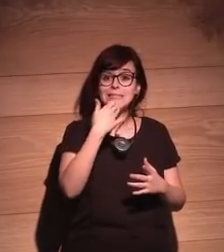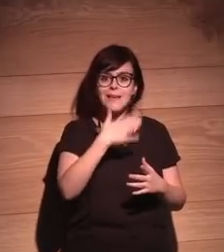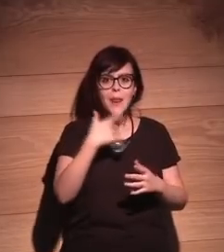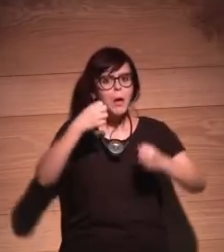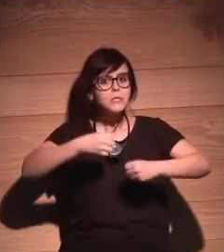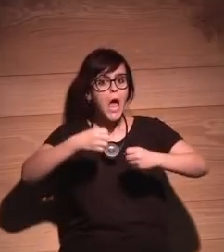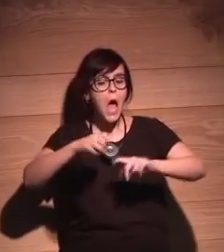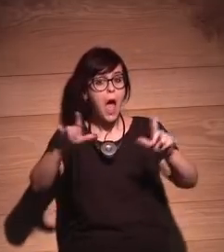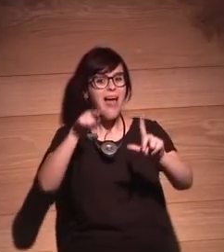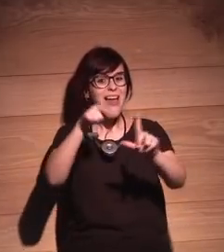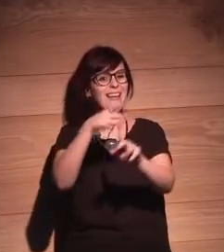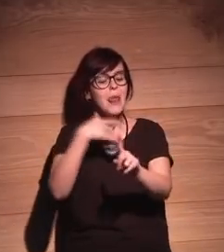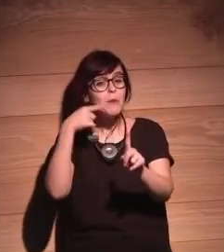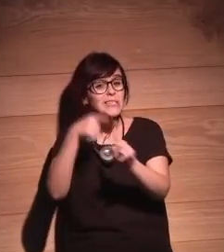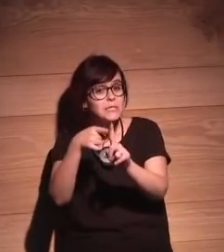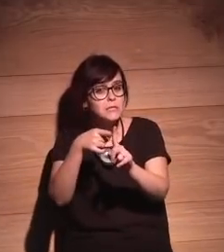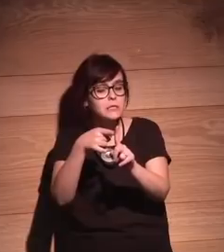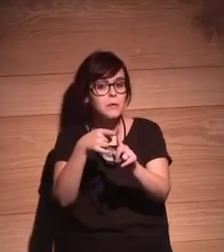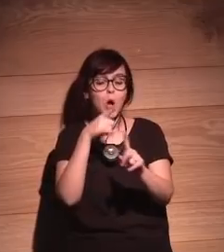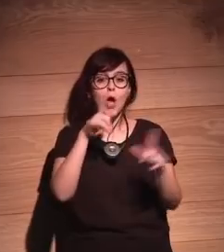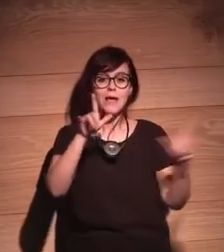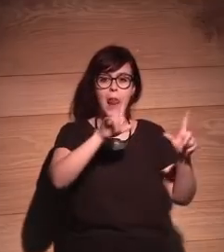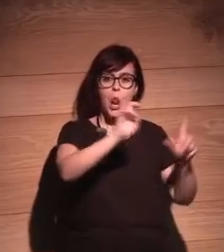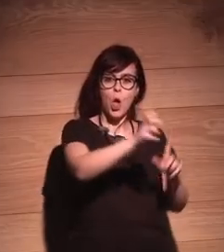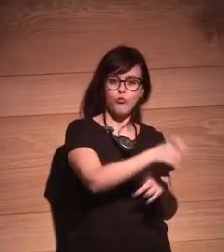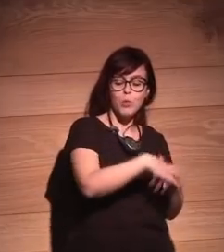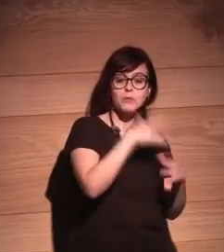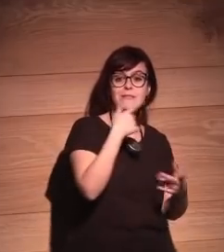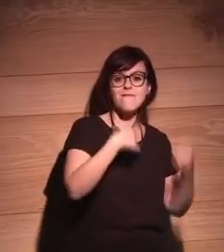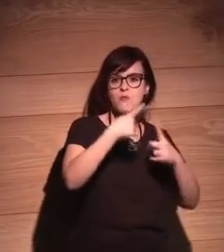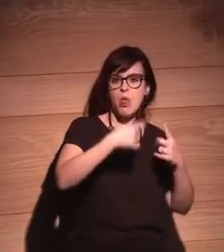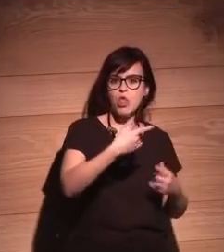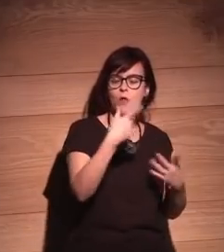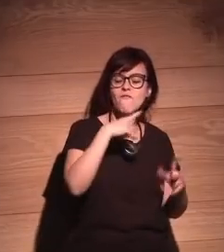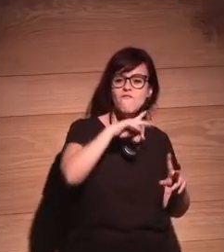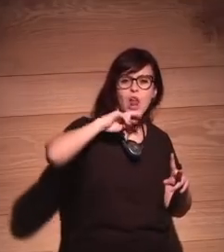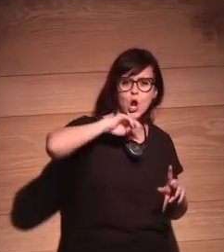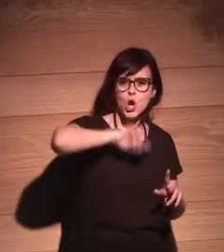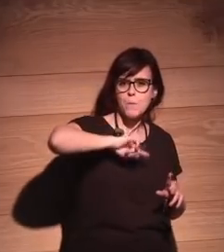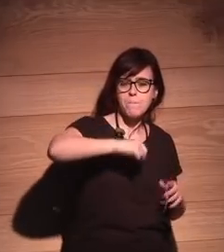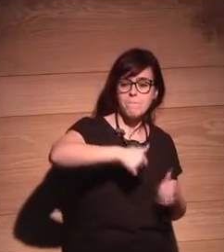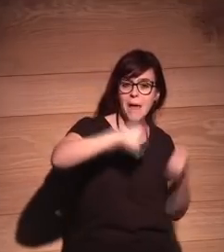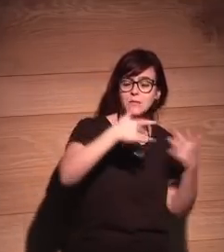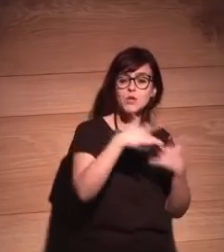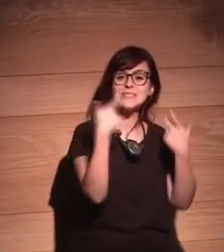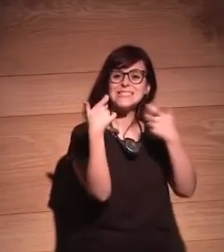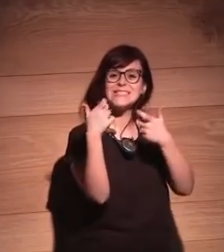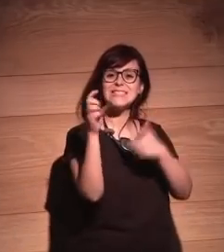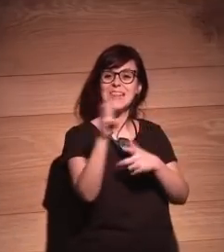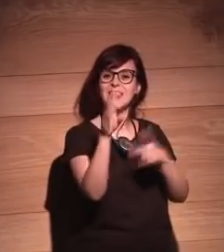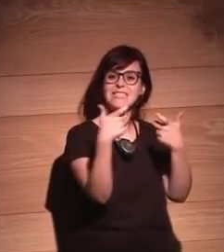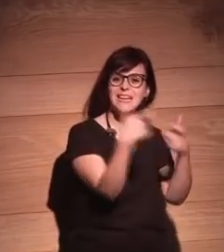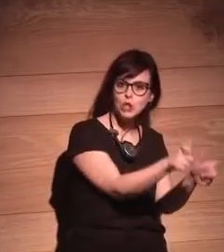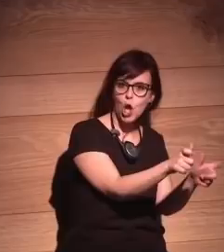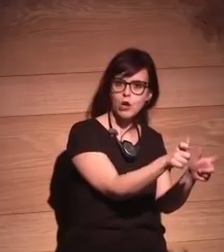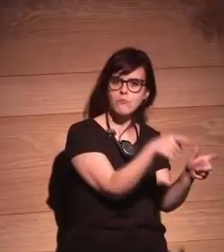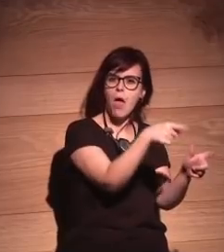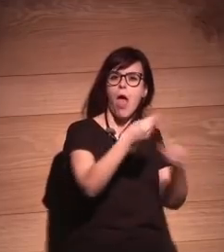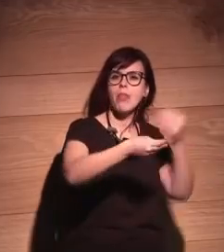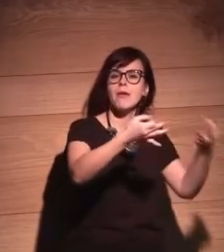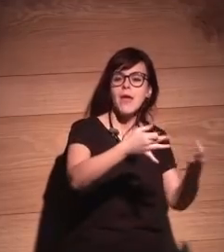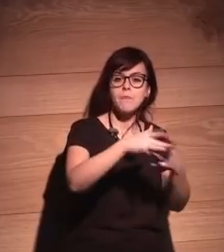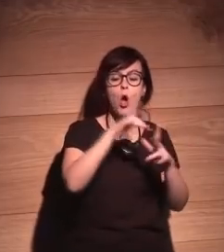otros canales, incluso más minoritarios, por una información con más valor? Saber lo que se está haciendo en un tercer sector, apuestas